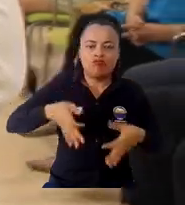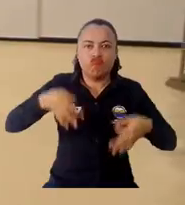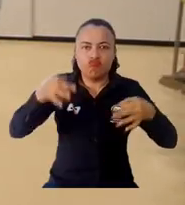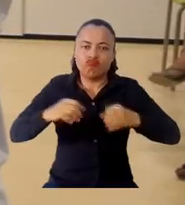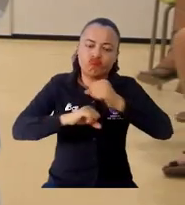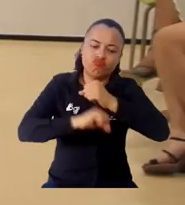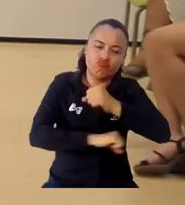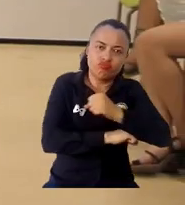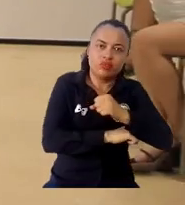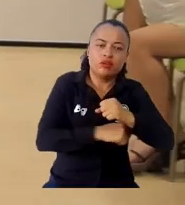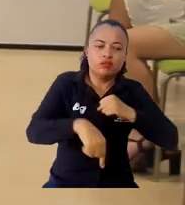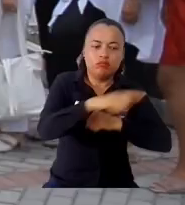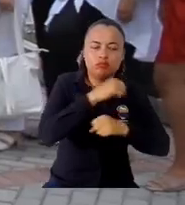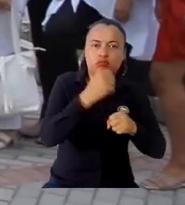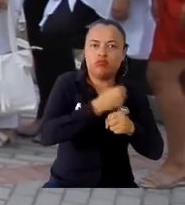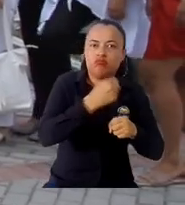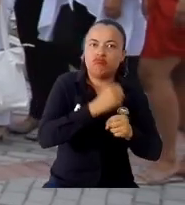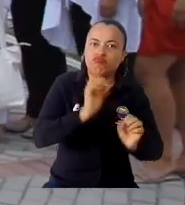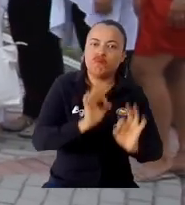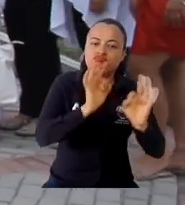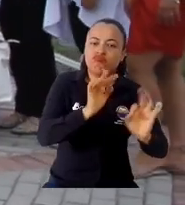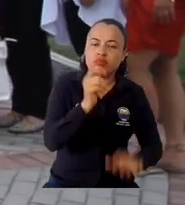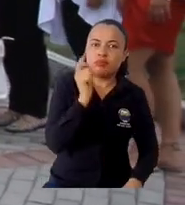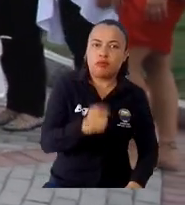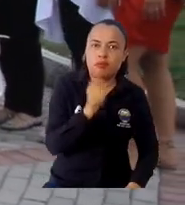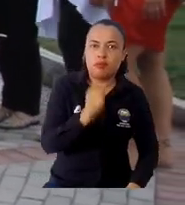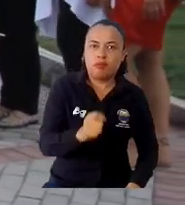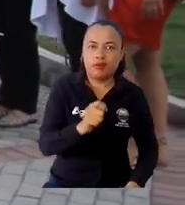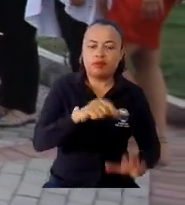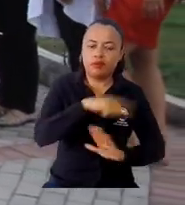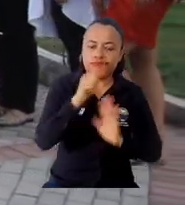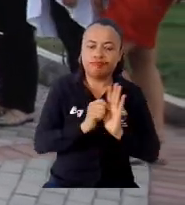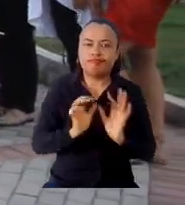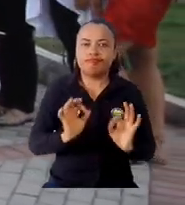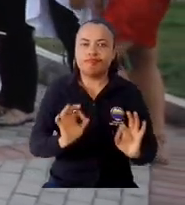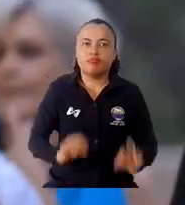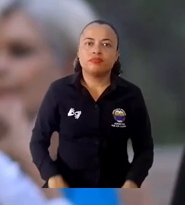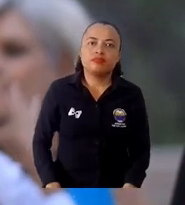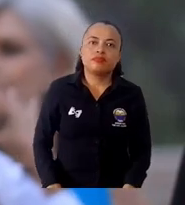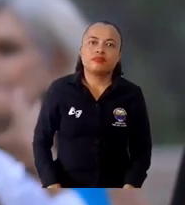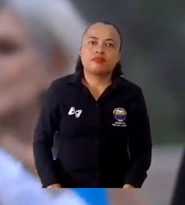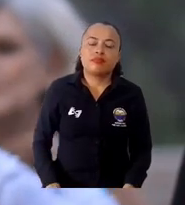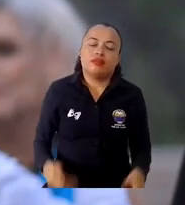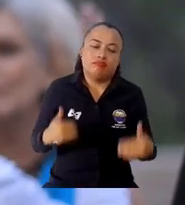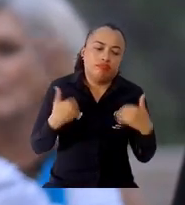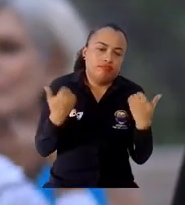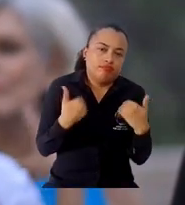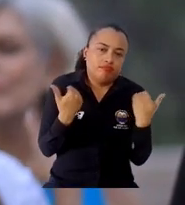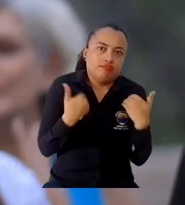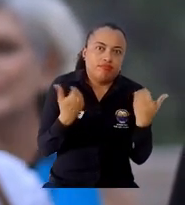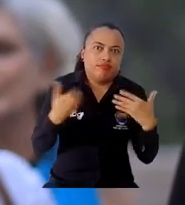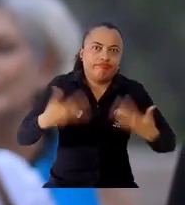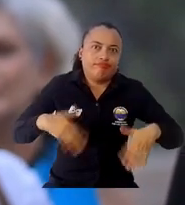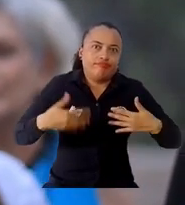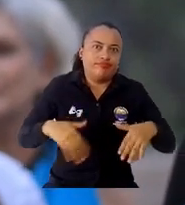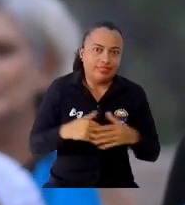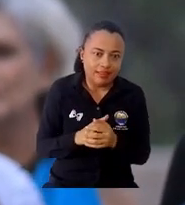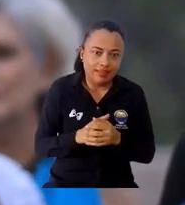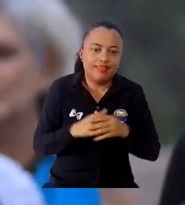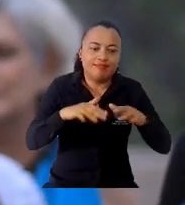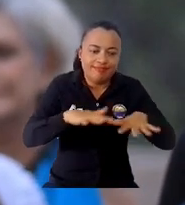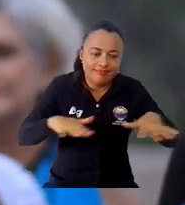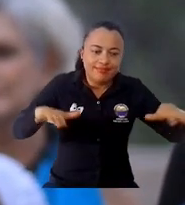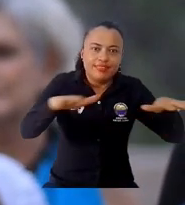valiosas para un correcto ejercicio del derecho y así egresar abogados integrales. Es una alegría muy grande porque gracias a